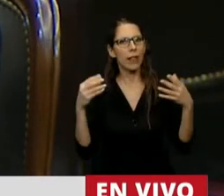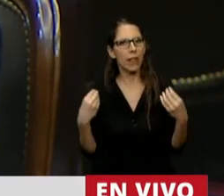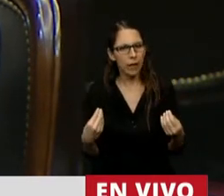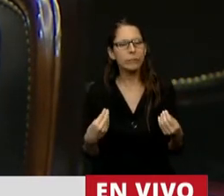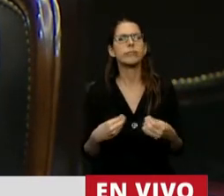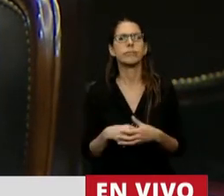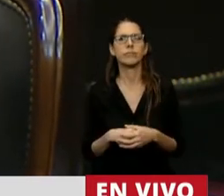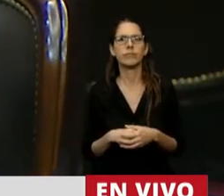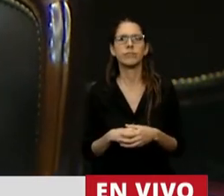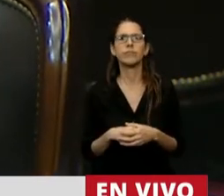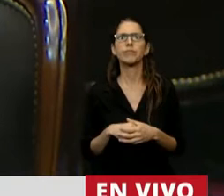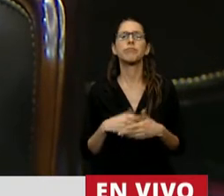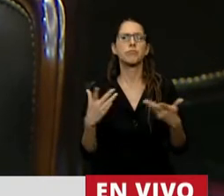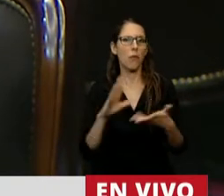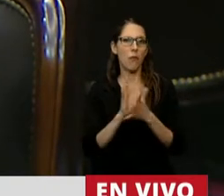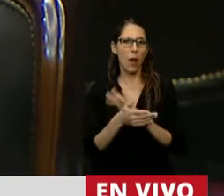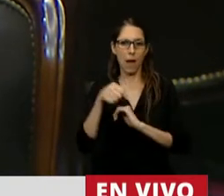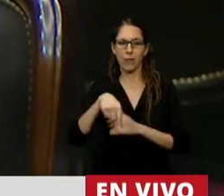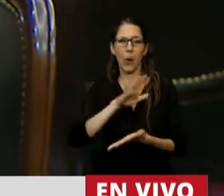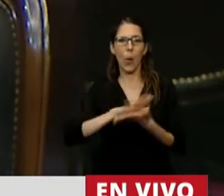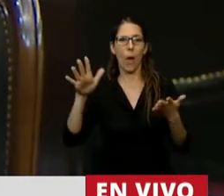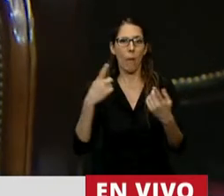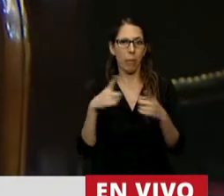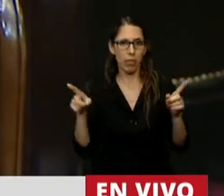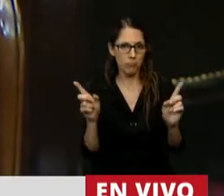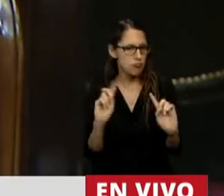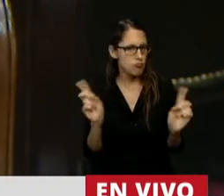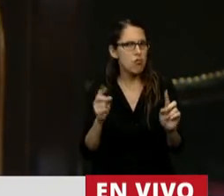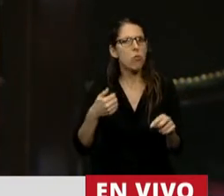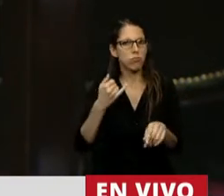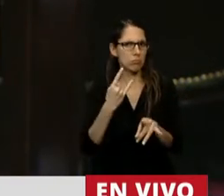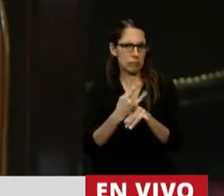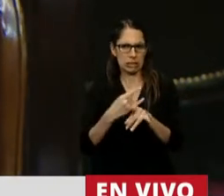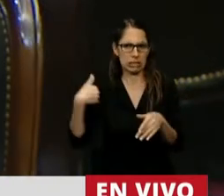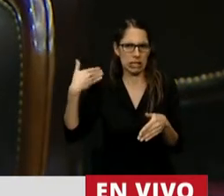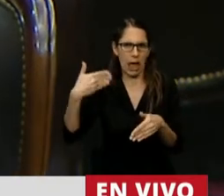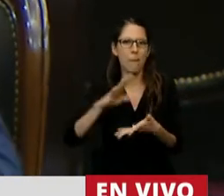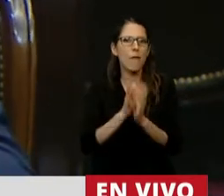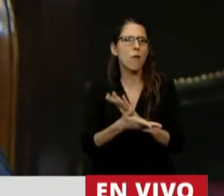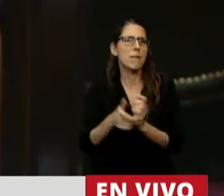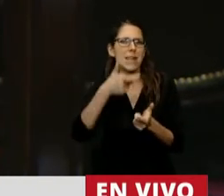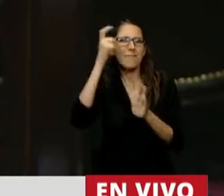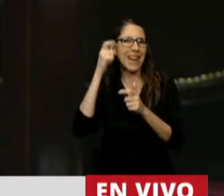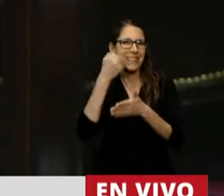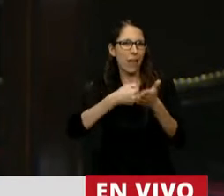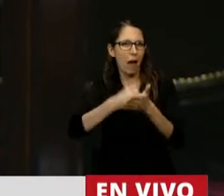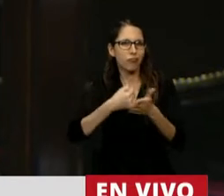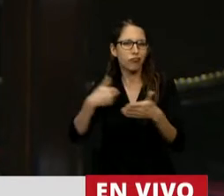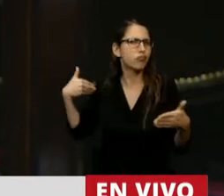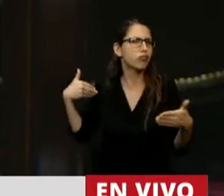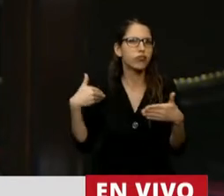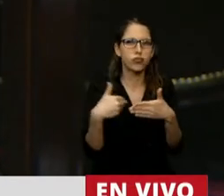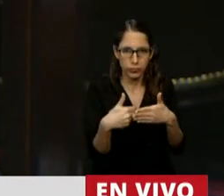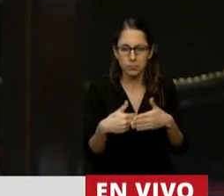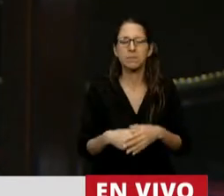posición que no es de ahora, sino de siempre en mi historia militante. Lo que voy